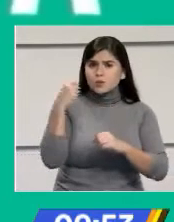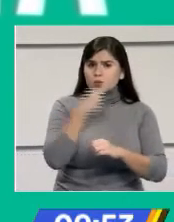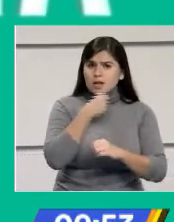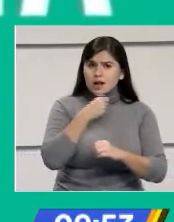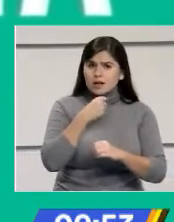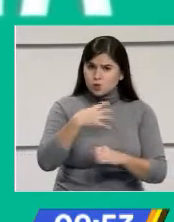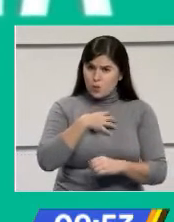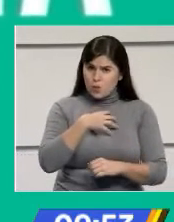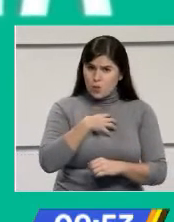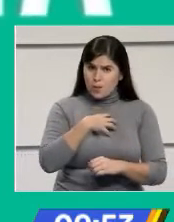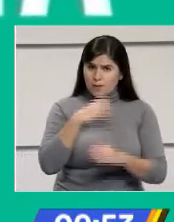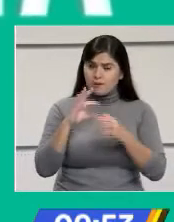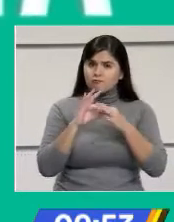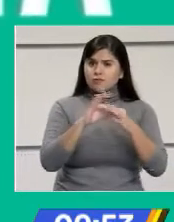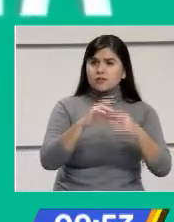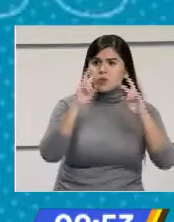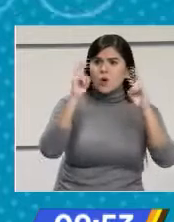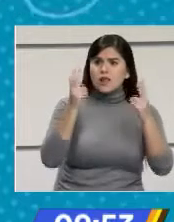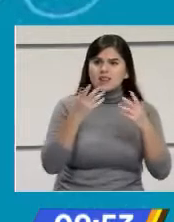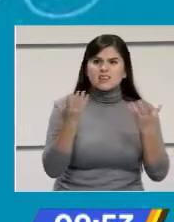tema